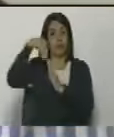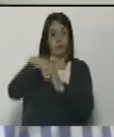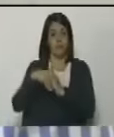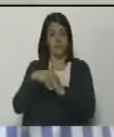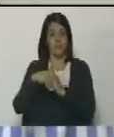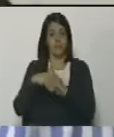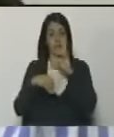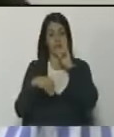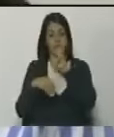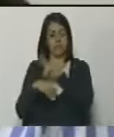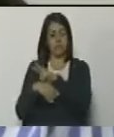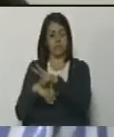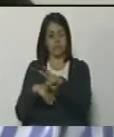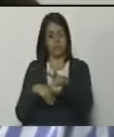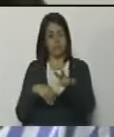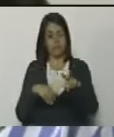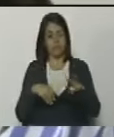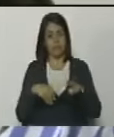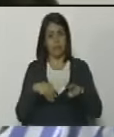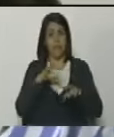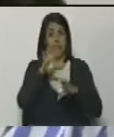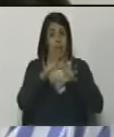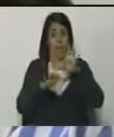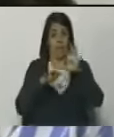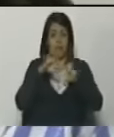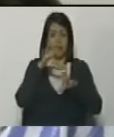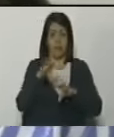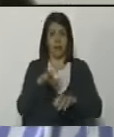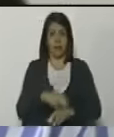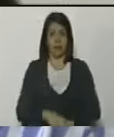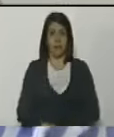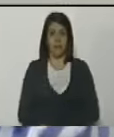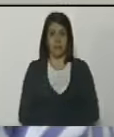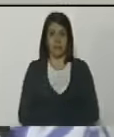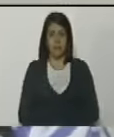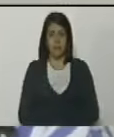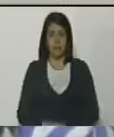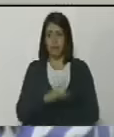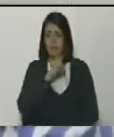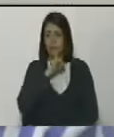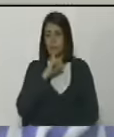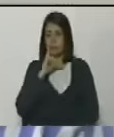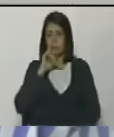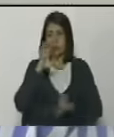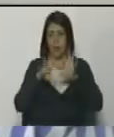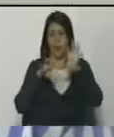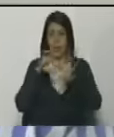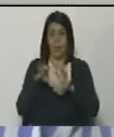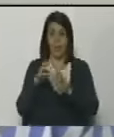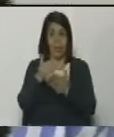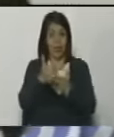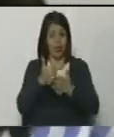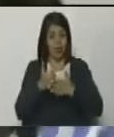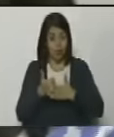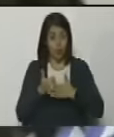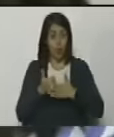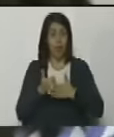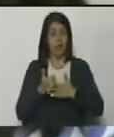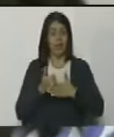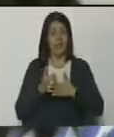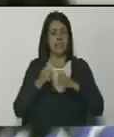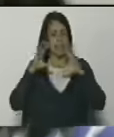que voltear la mirada hacia esos animales que se denominan animales de terapia, a